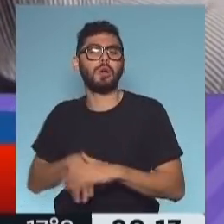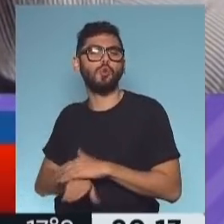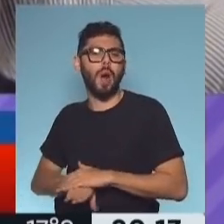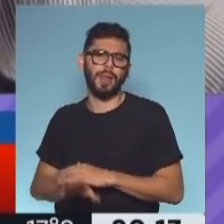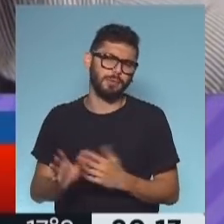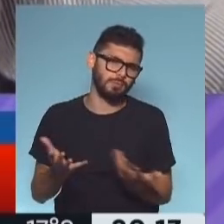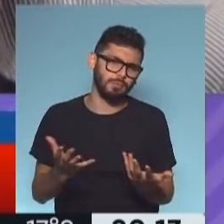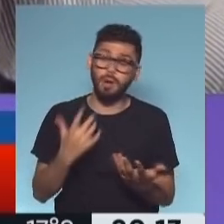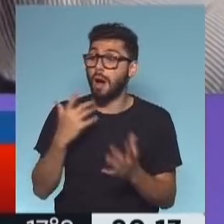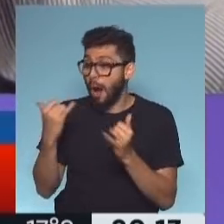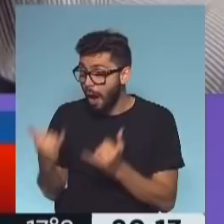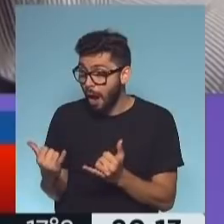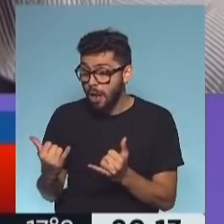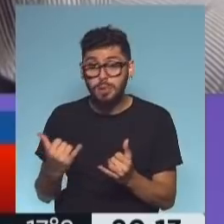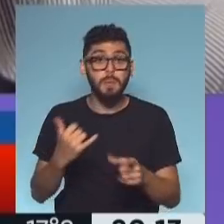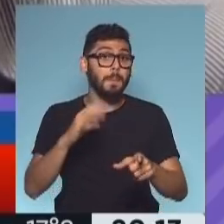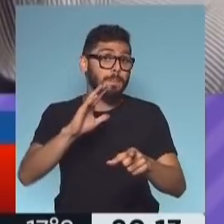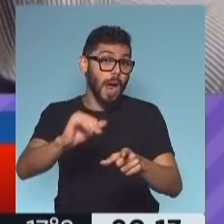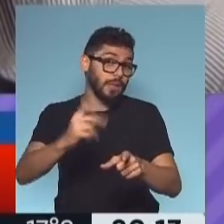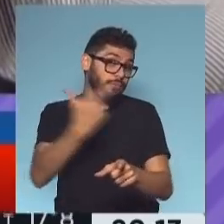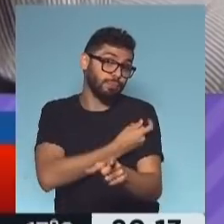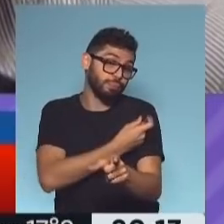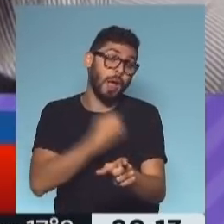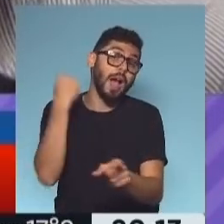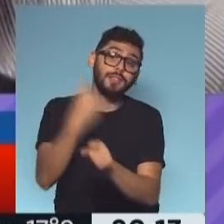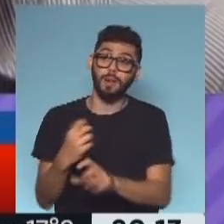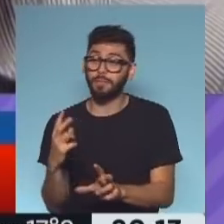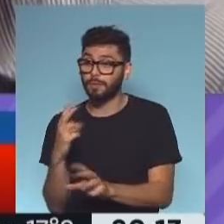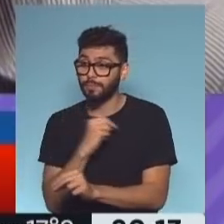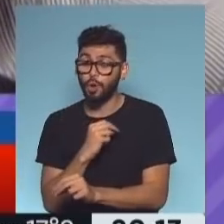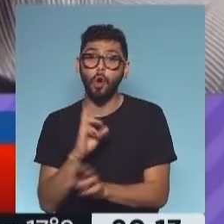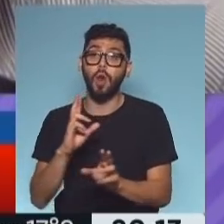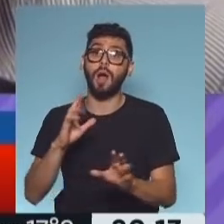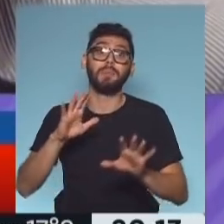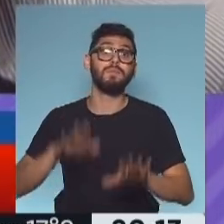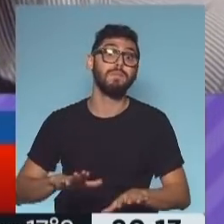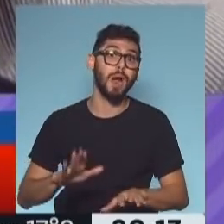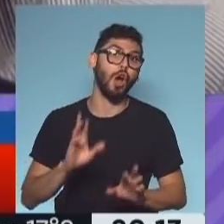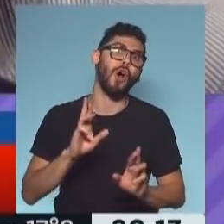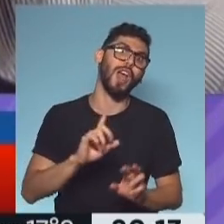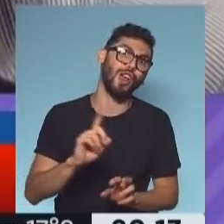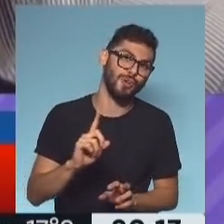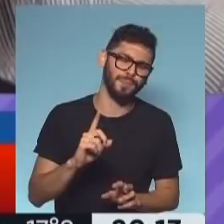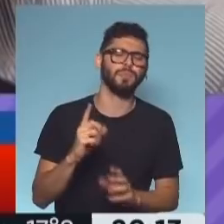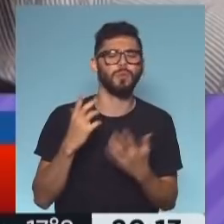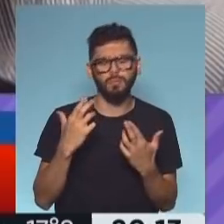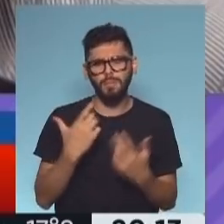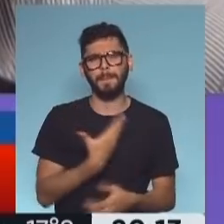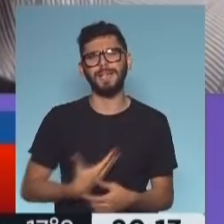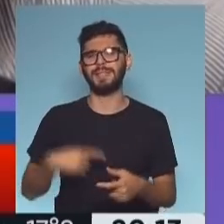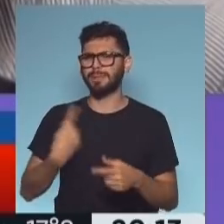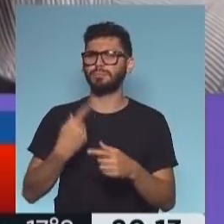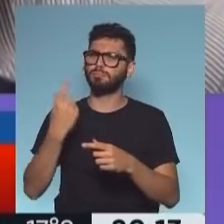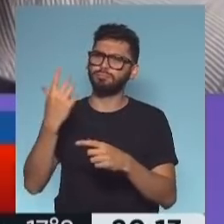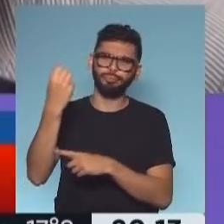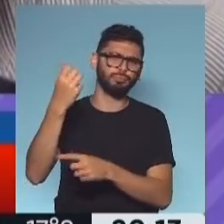vacunas para vacunar hasta el día martes, vacunaremos hasta el día martes. Esperemos no tener que discontinuar. Hasta ahora siempre nuestro presidente nos proveyó de las vacunas y